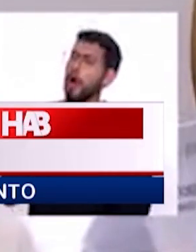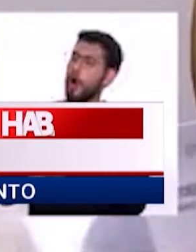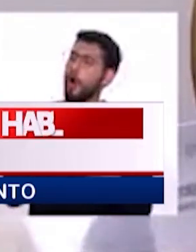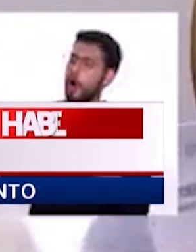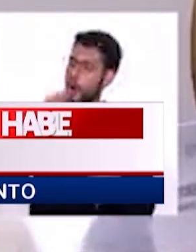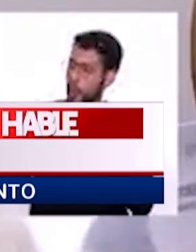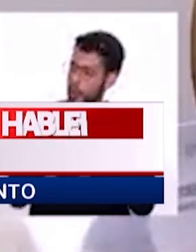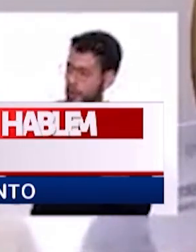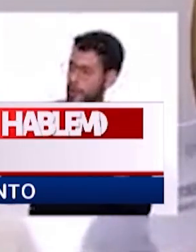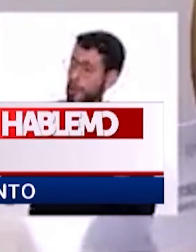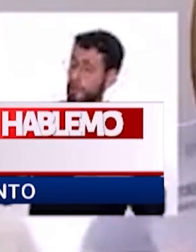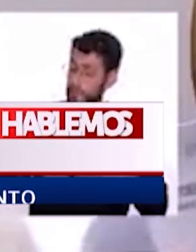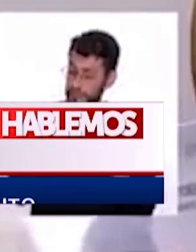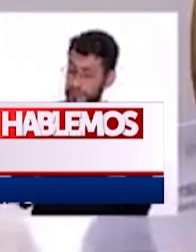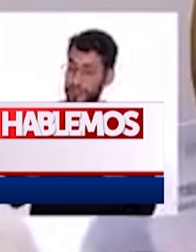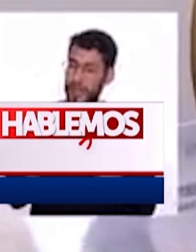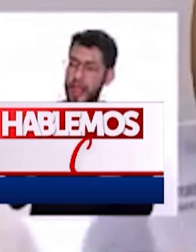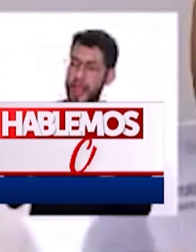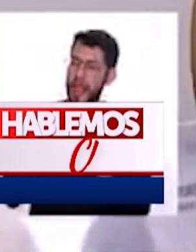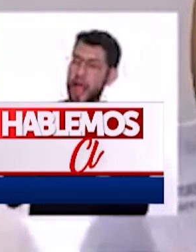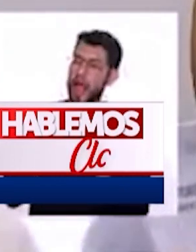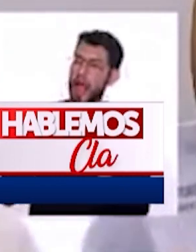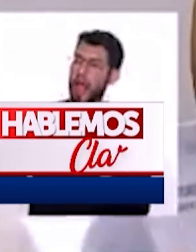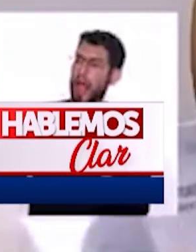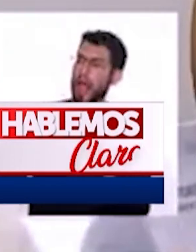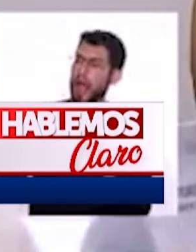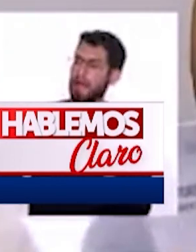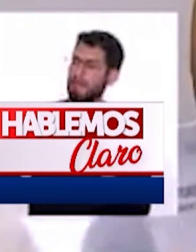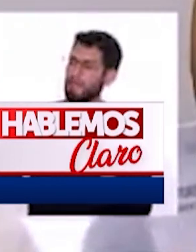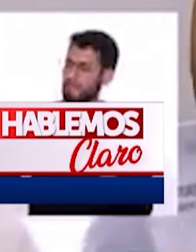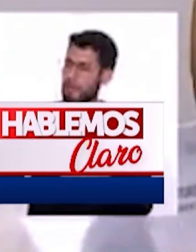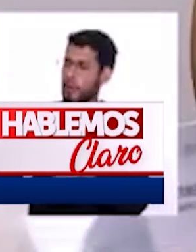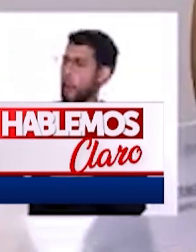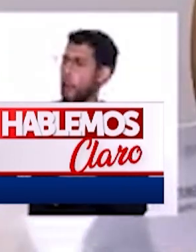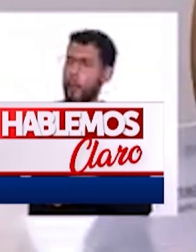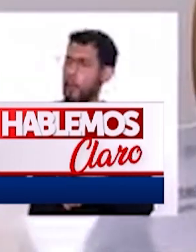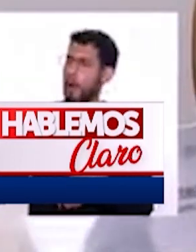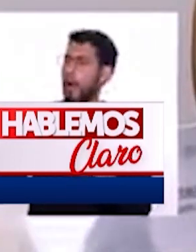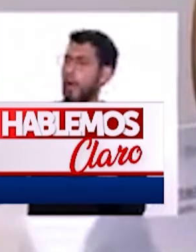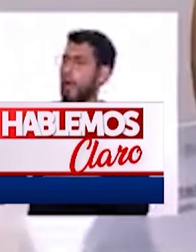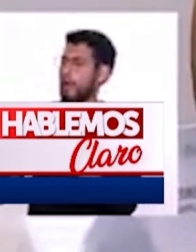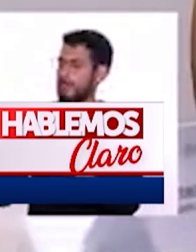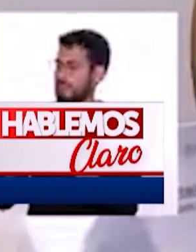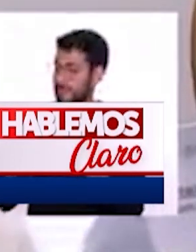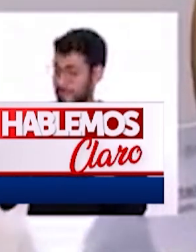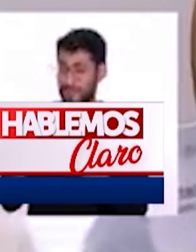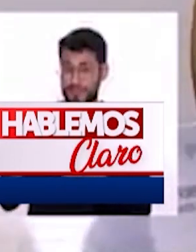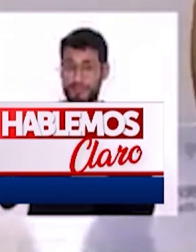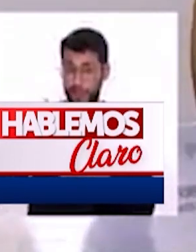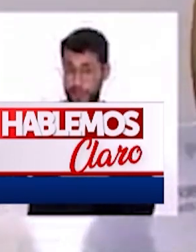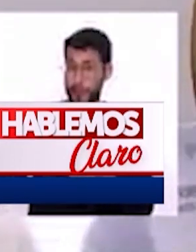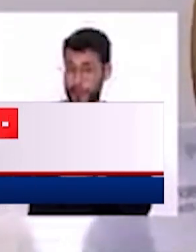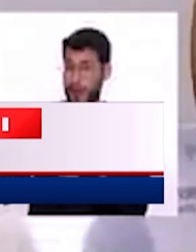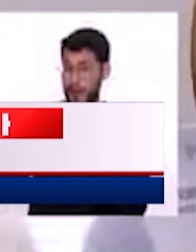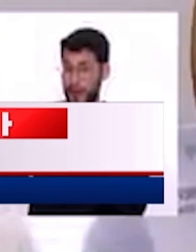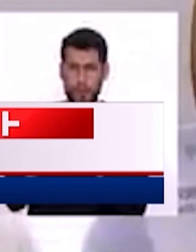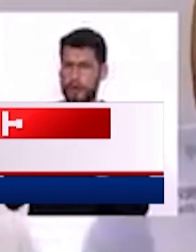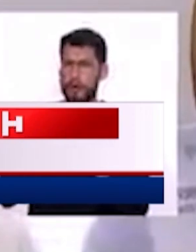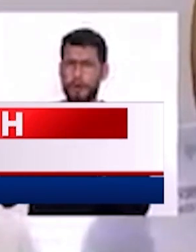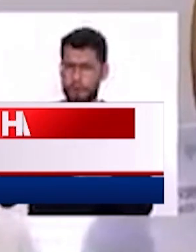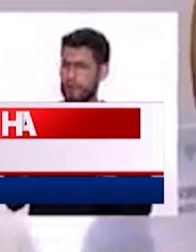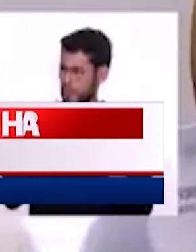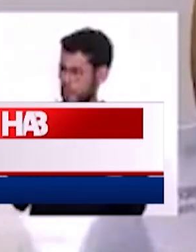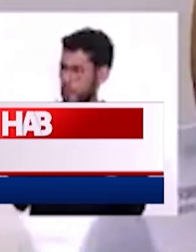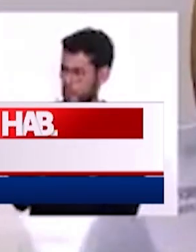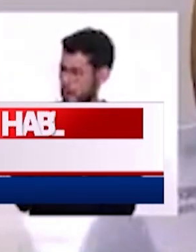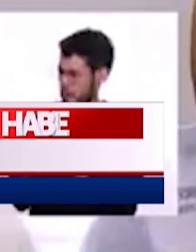que el proceso no sea como cualquier proceso rutinario conforme lo que tenemos ahora en los códigos, sea sumarísimo,